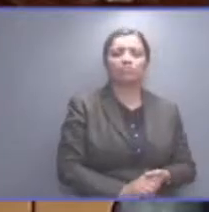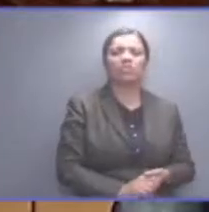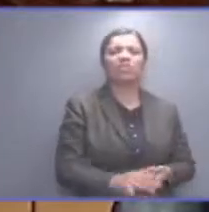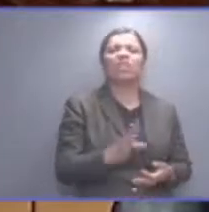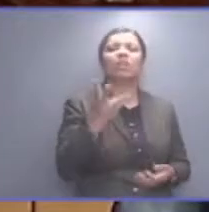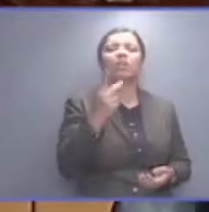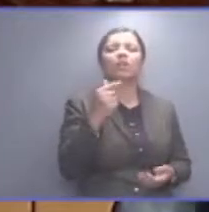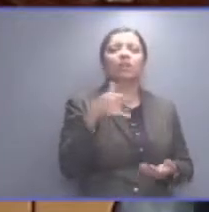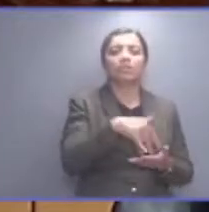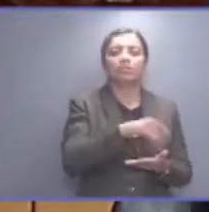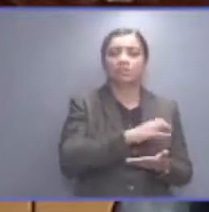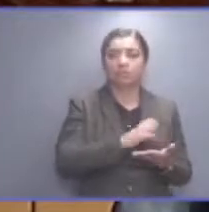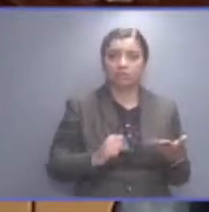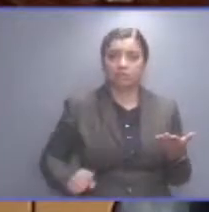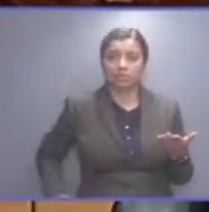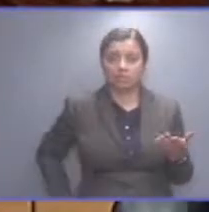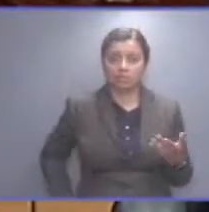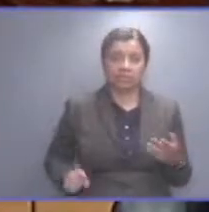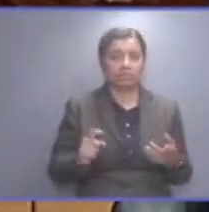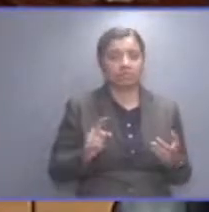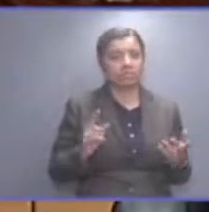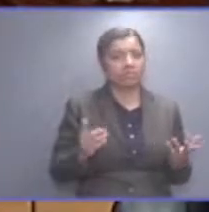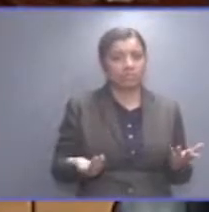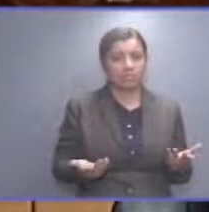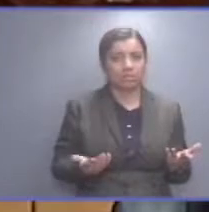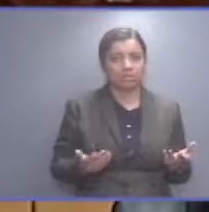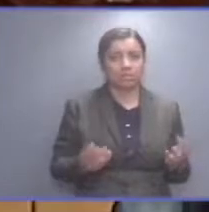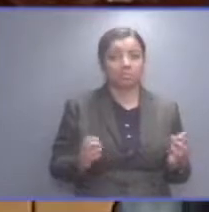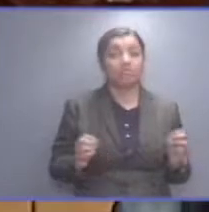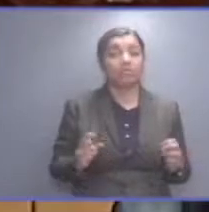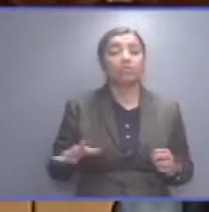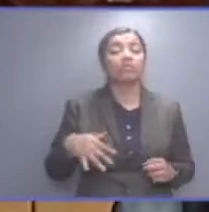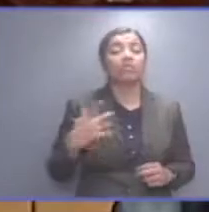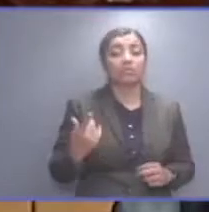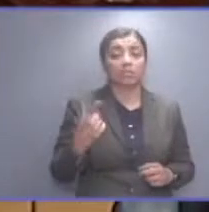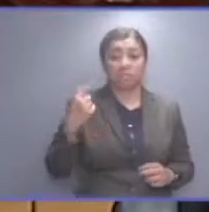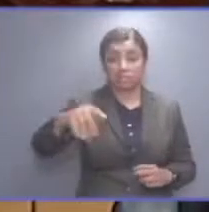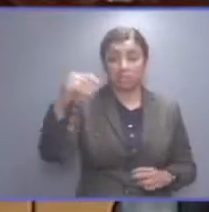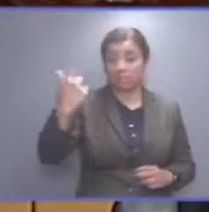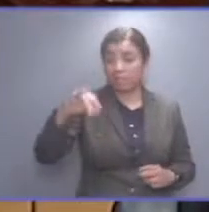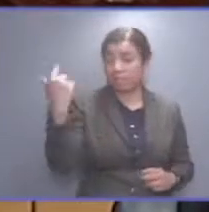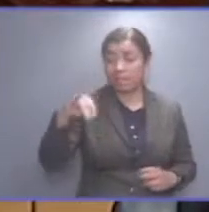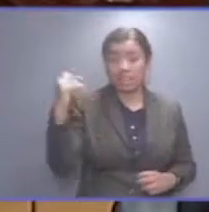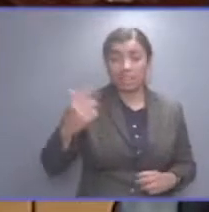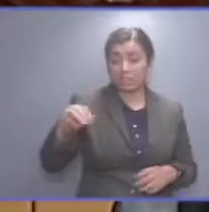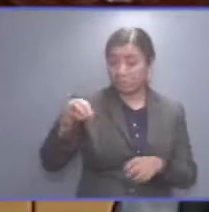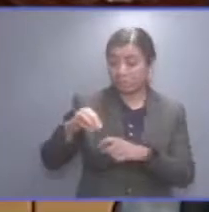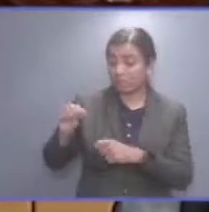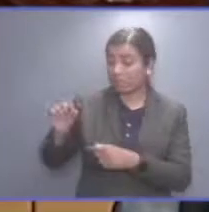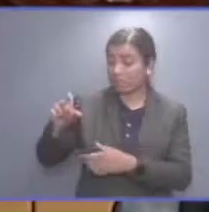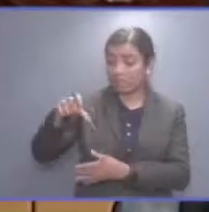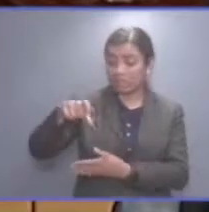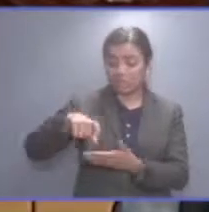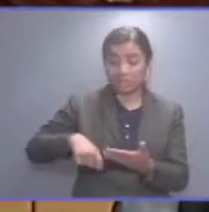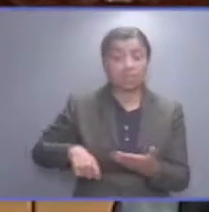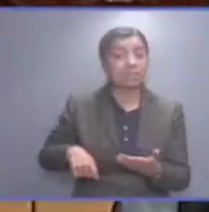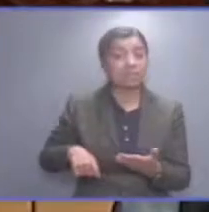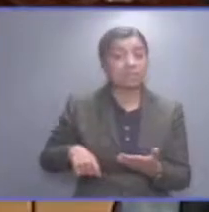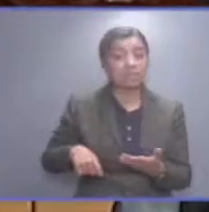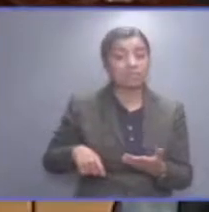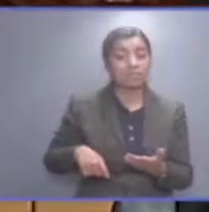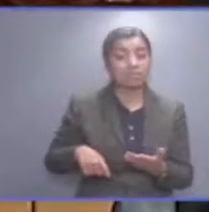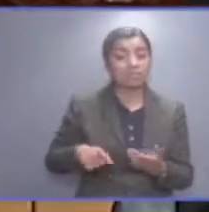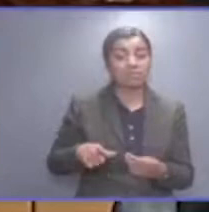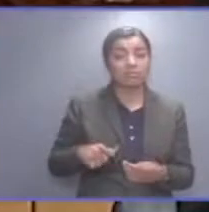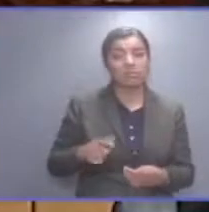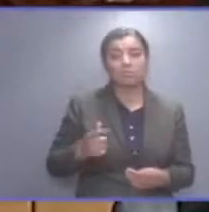cuántos salvadoreños no les pasó que en una emergencia utilizaron su tarjeta de crédito y